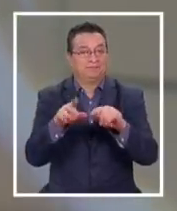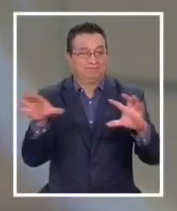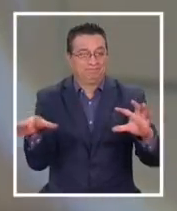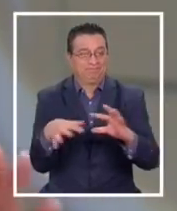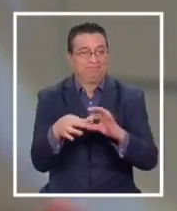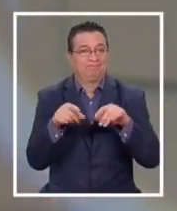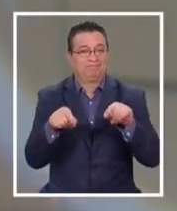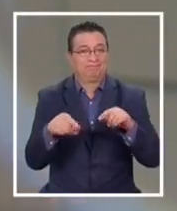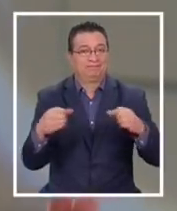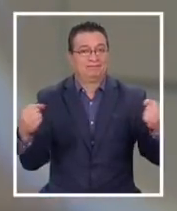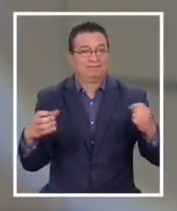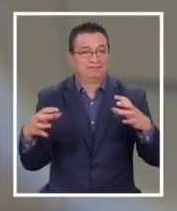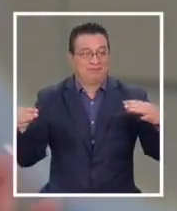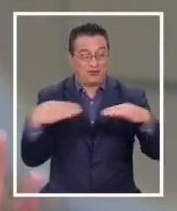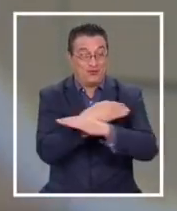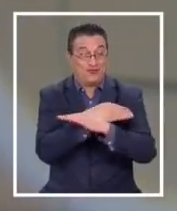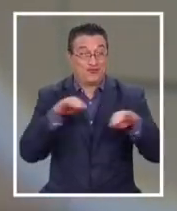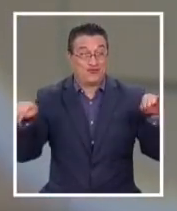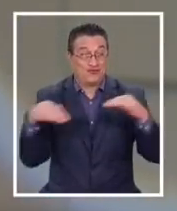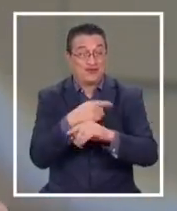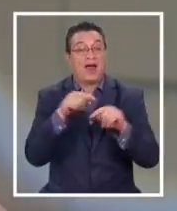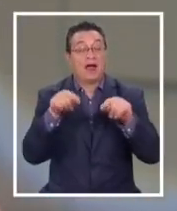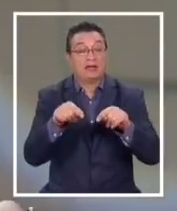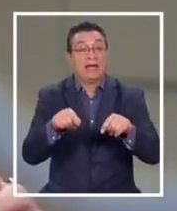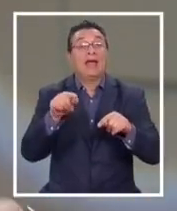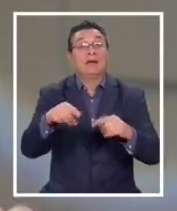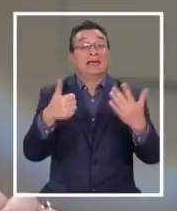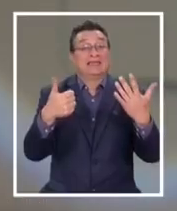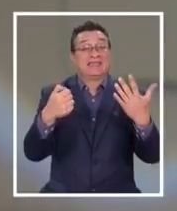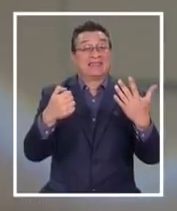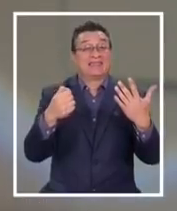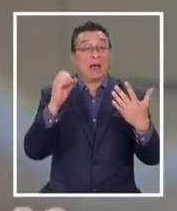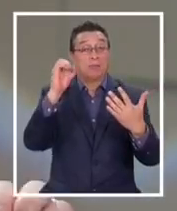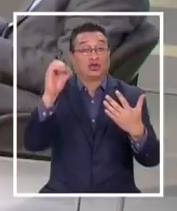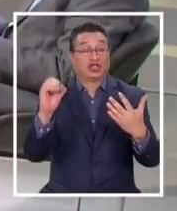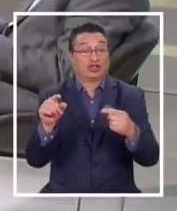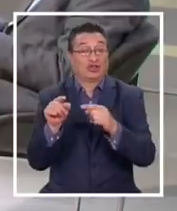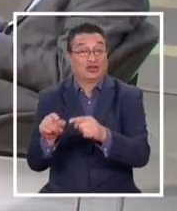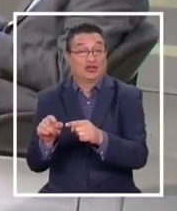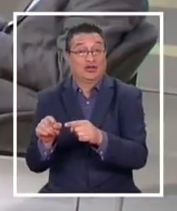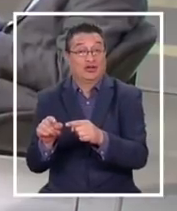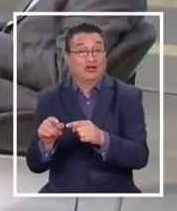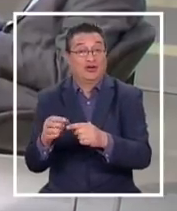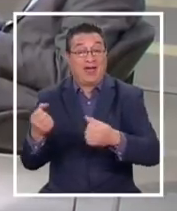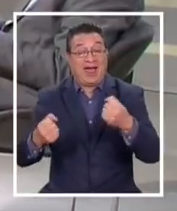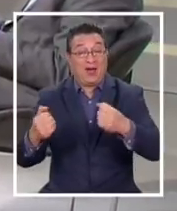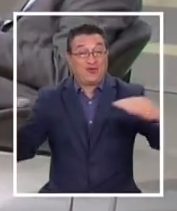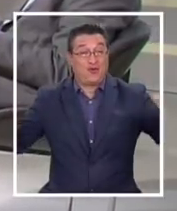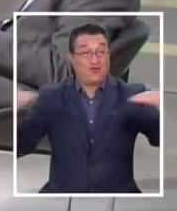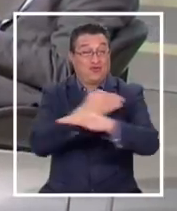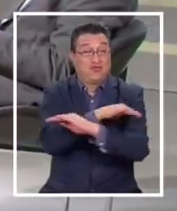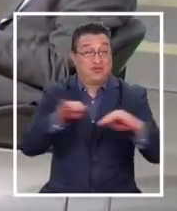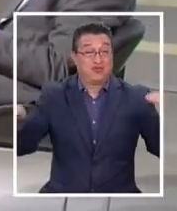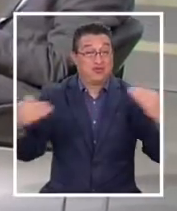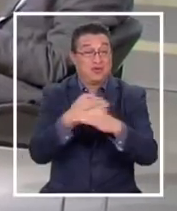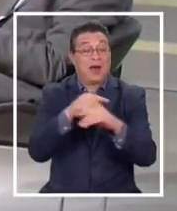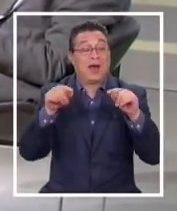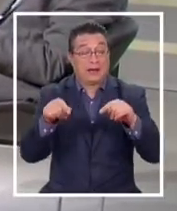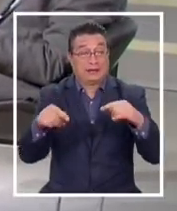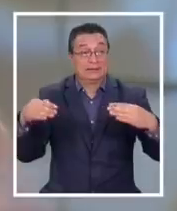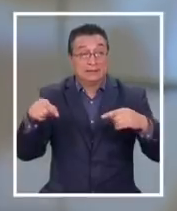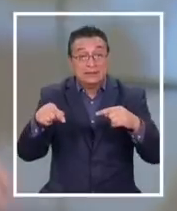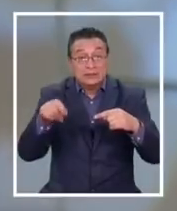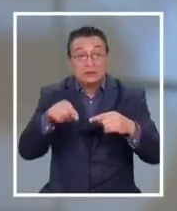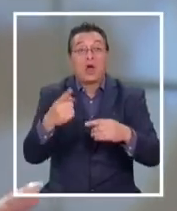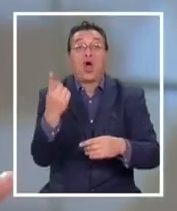En esas autopistas hay un 60% de la agrupación del 60% de los lugares donde se comete